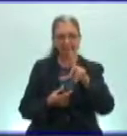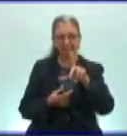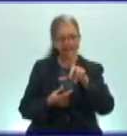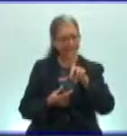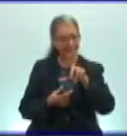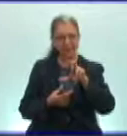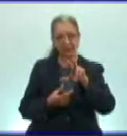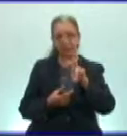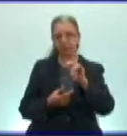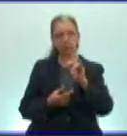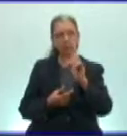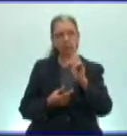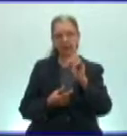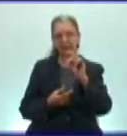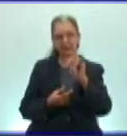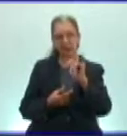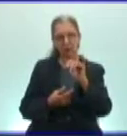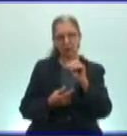la plata.